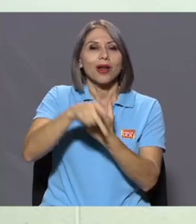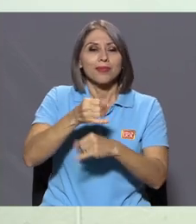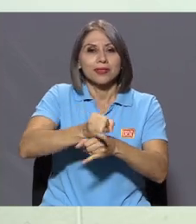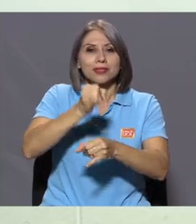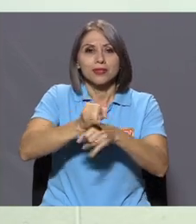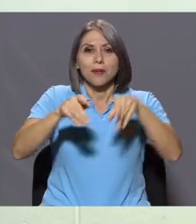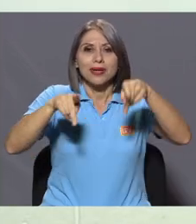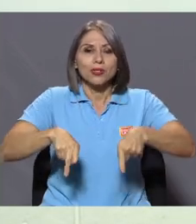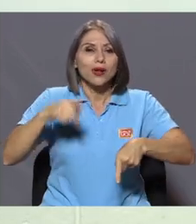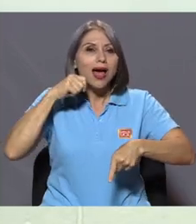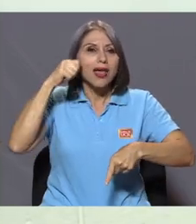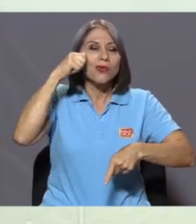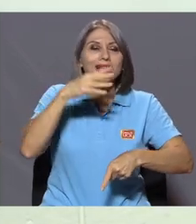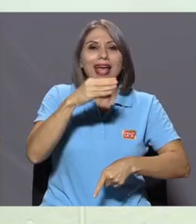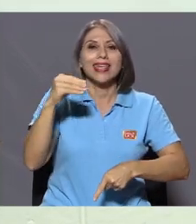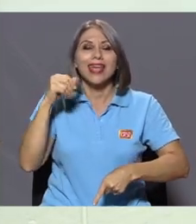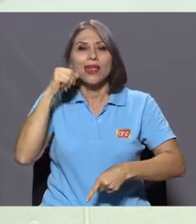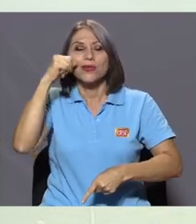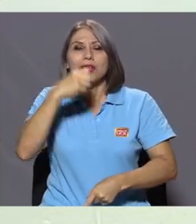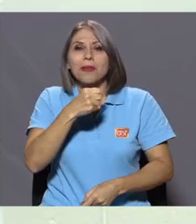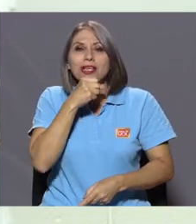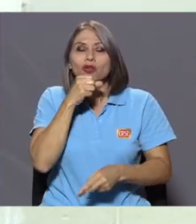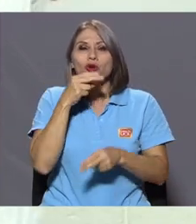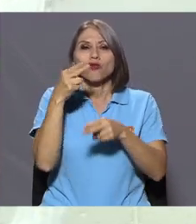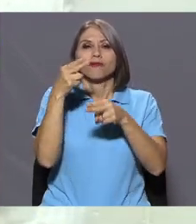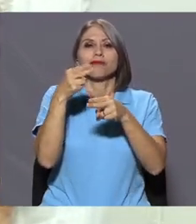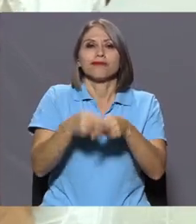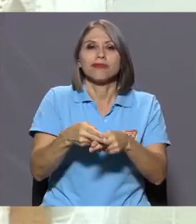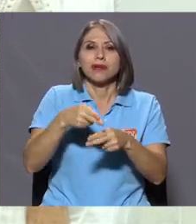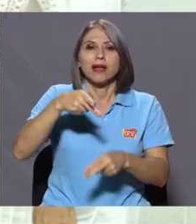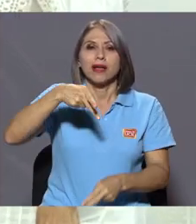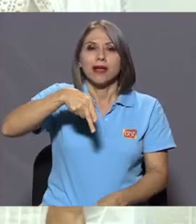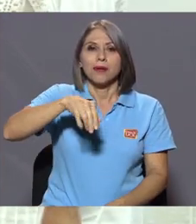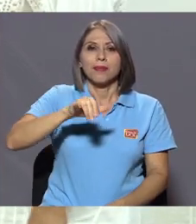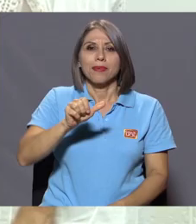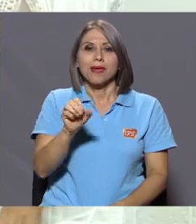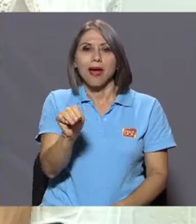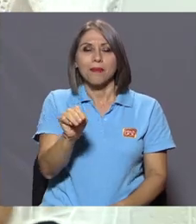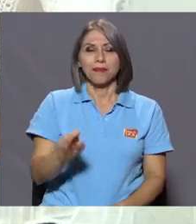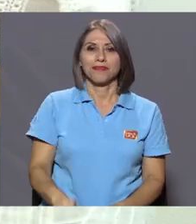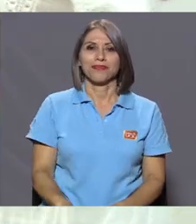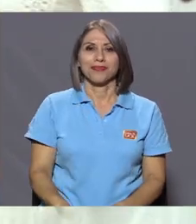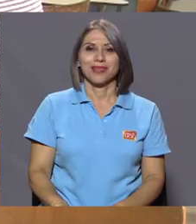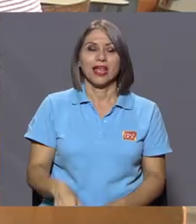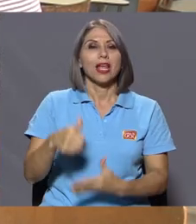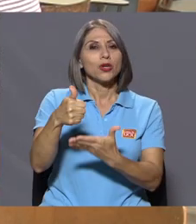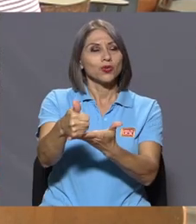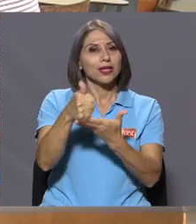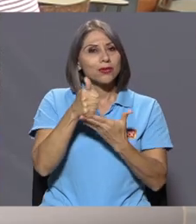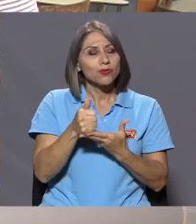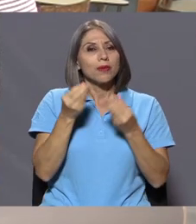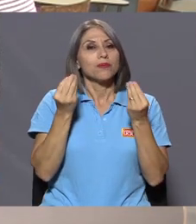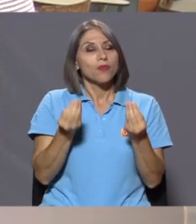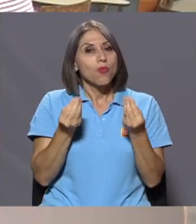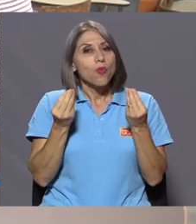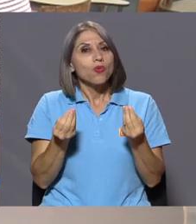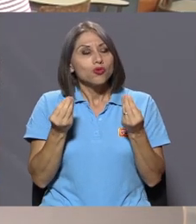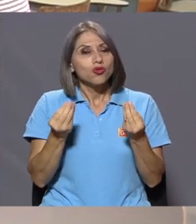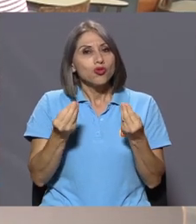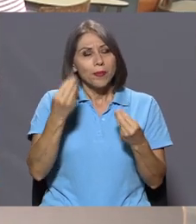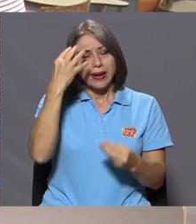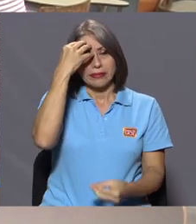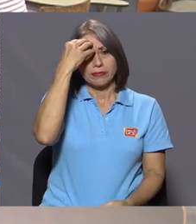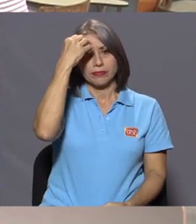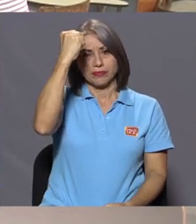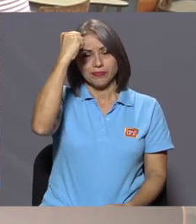la Persona Adulta y Adulta Mayor, más conocido como el PIAM. Nos ayuda mucho a la